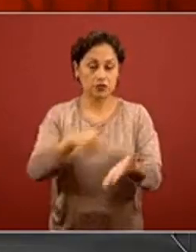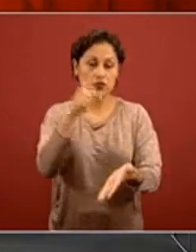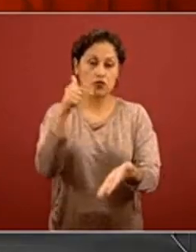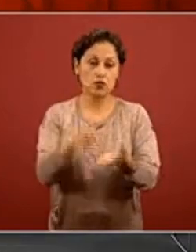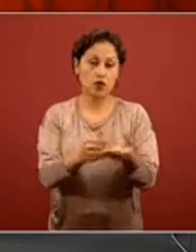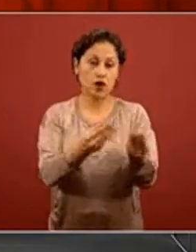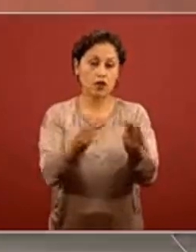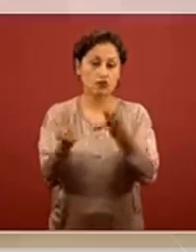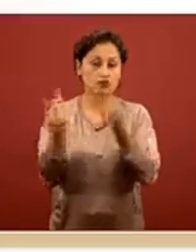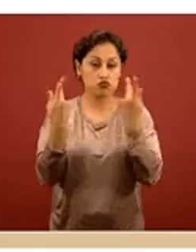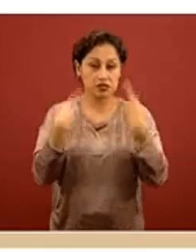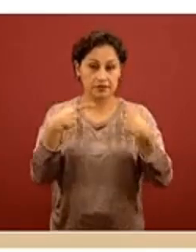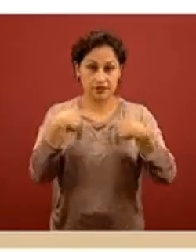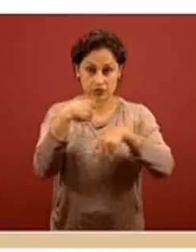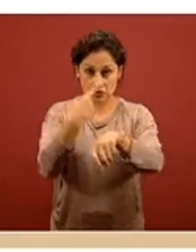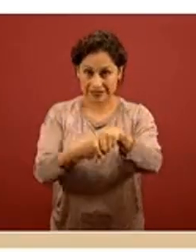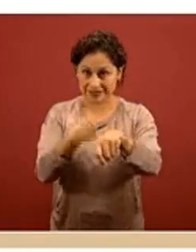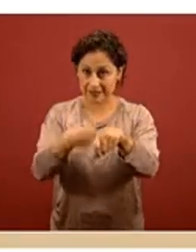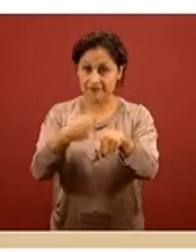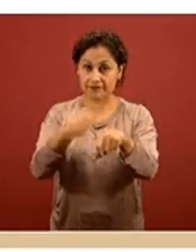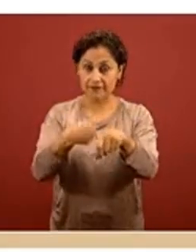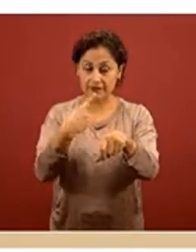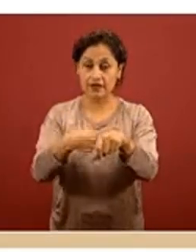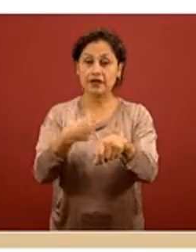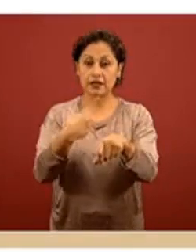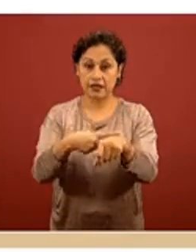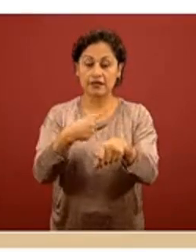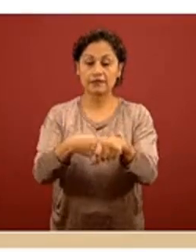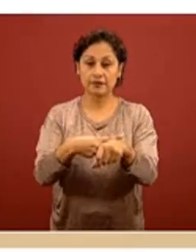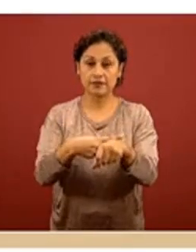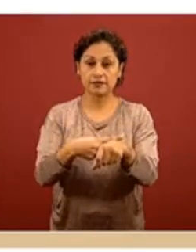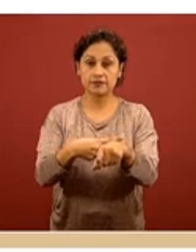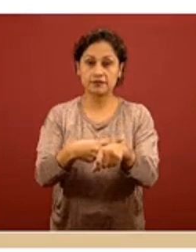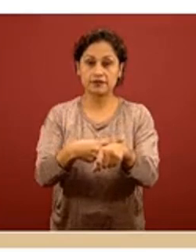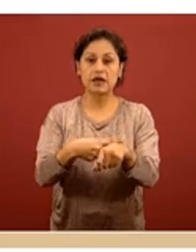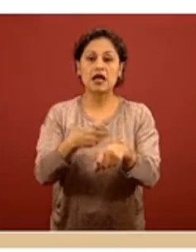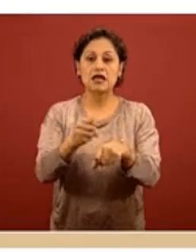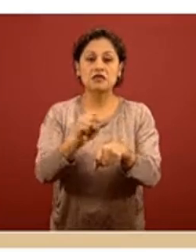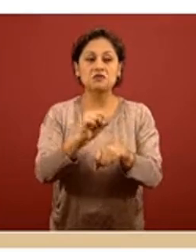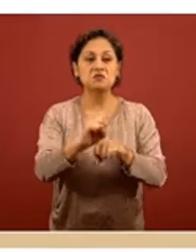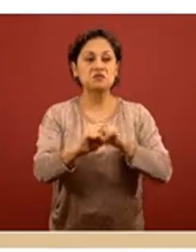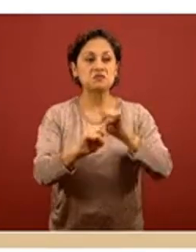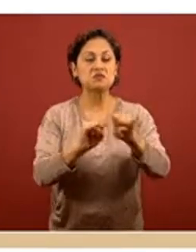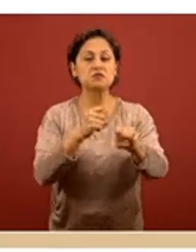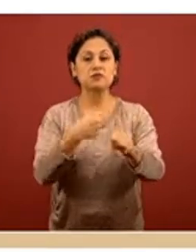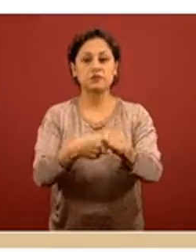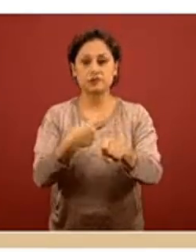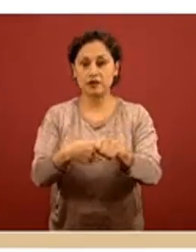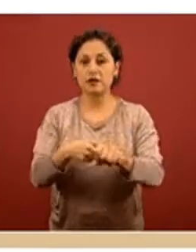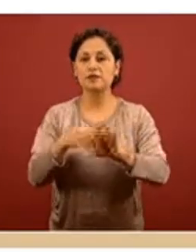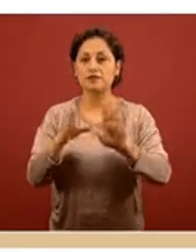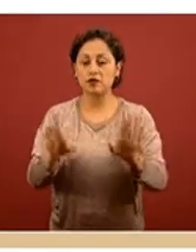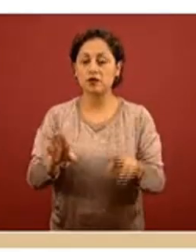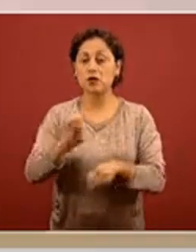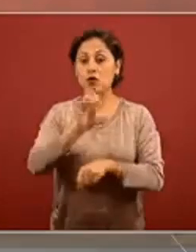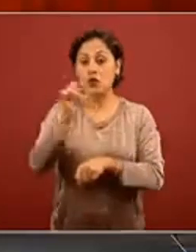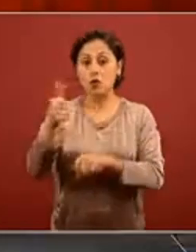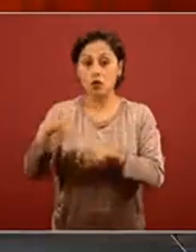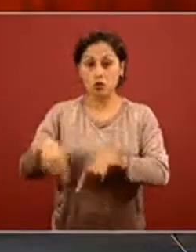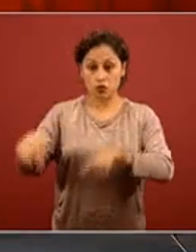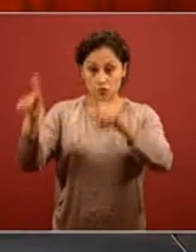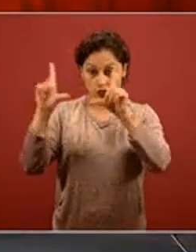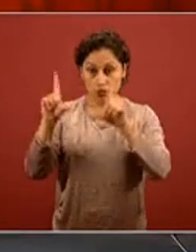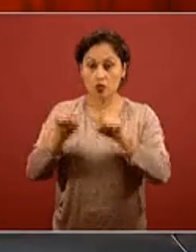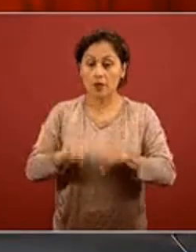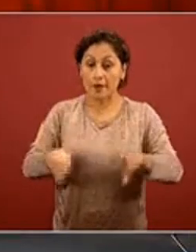están presentando, donde más cantidad de casos se están confirmando, y en la siguiente diapositiva podemos ver